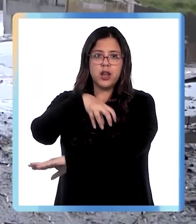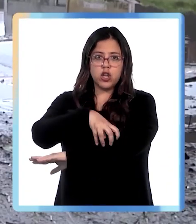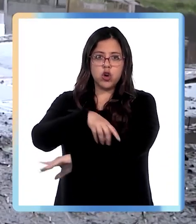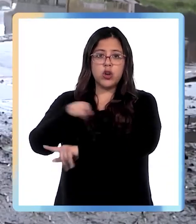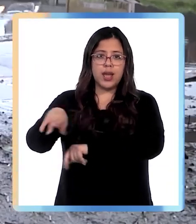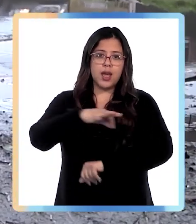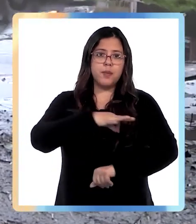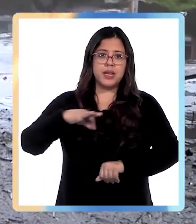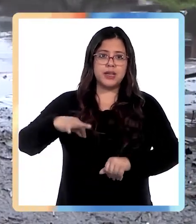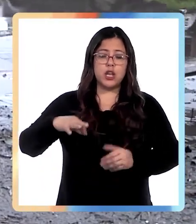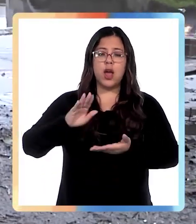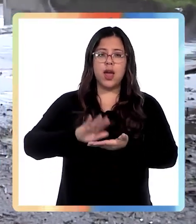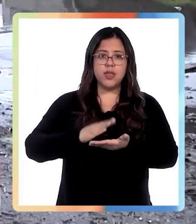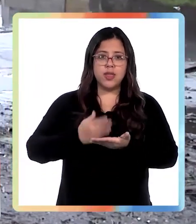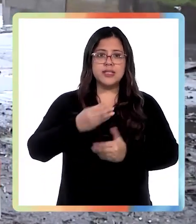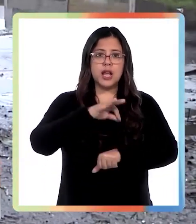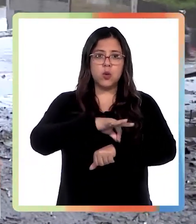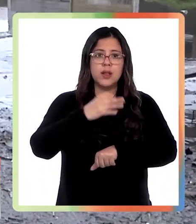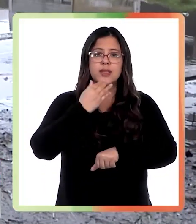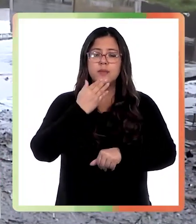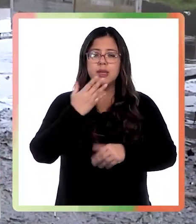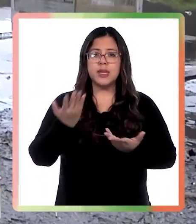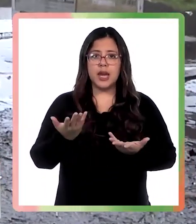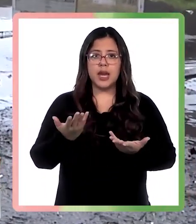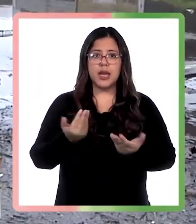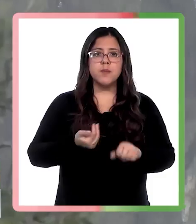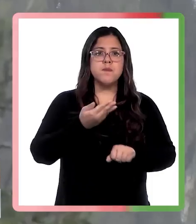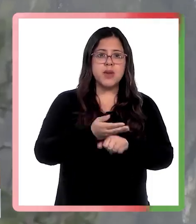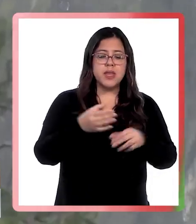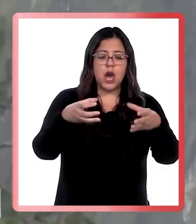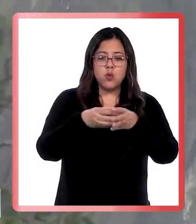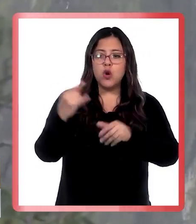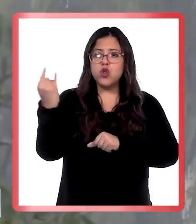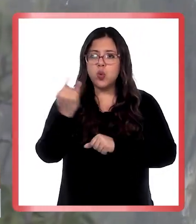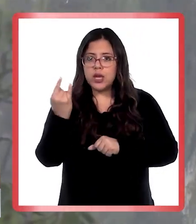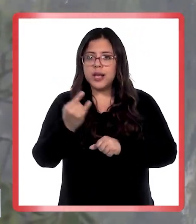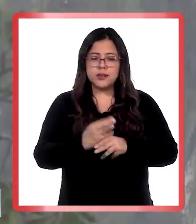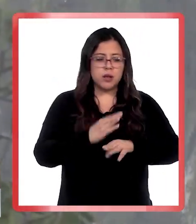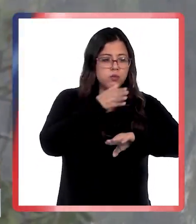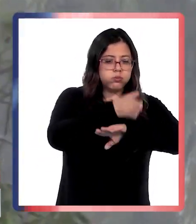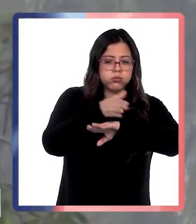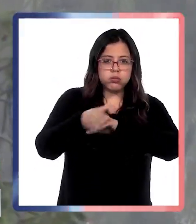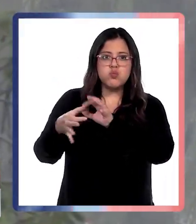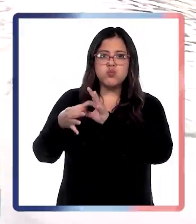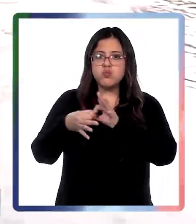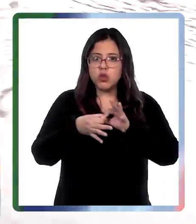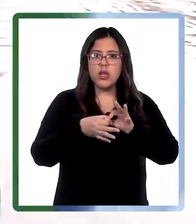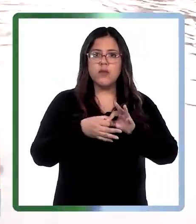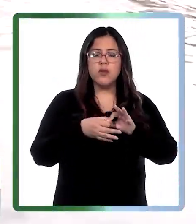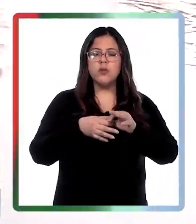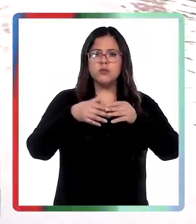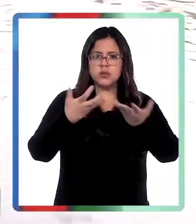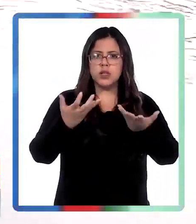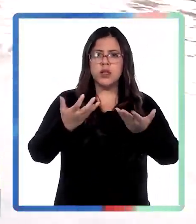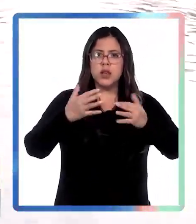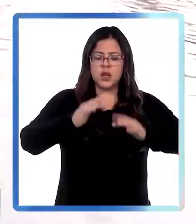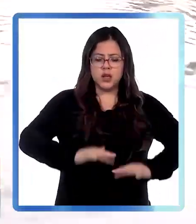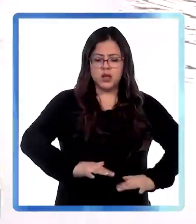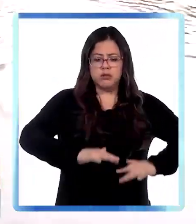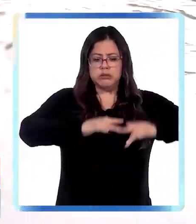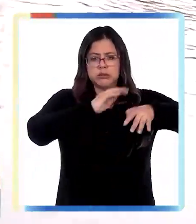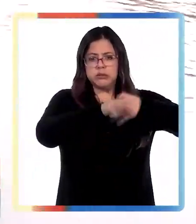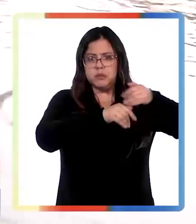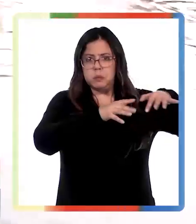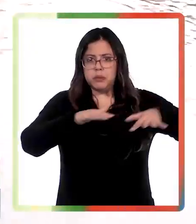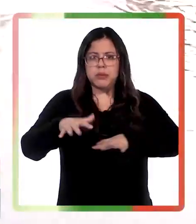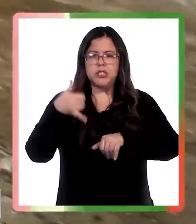viviendas en la región el Ministerio de salud también activó a los equipos de emergencia porque en varios sectores se han reportado